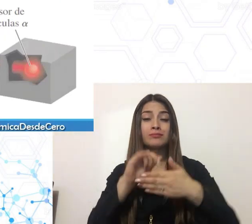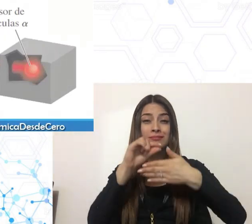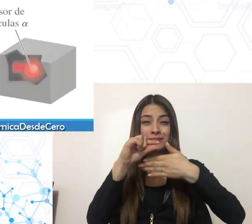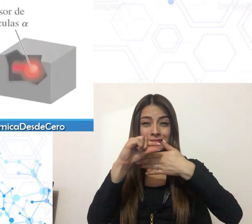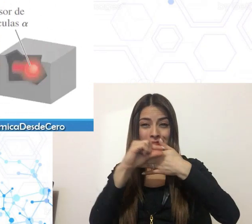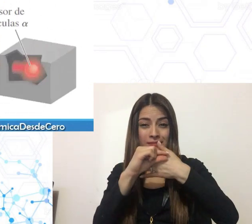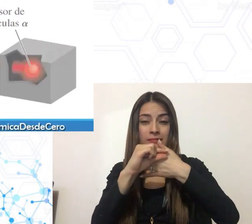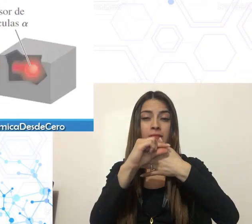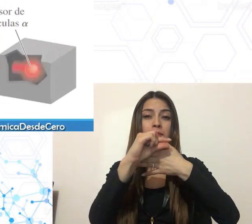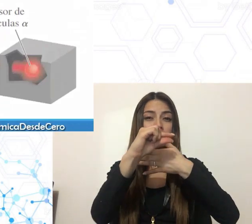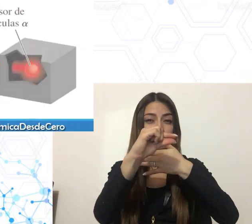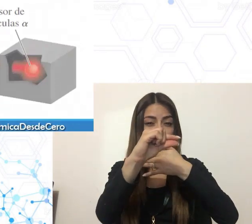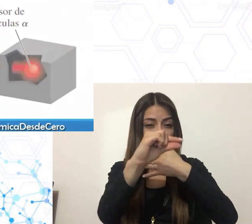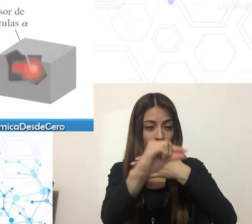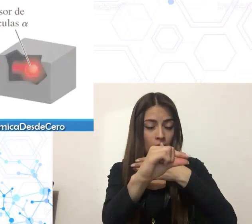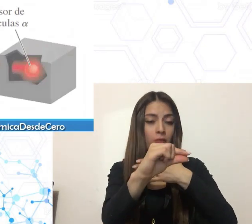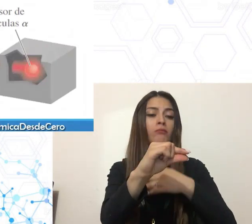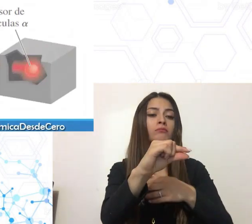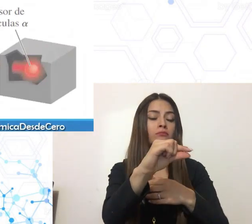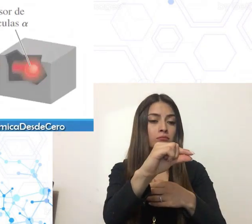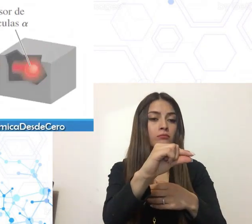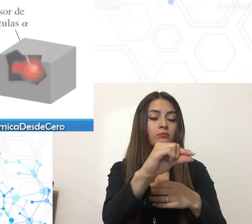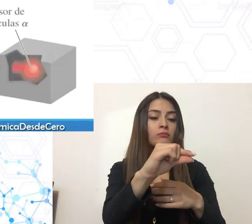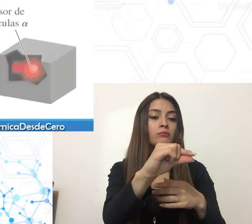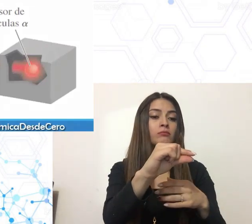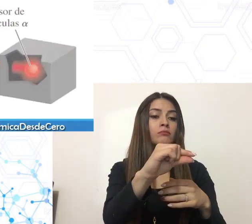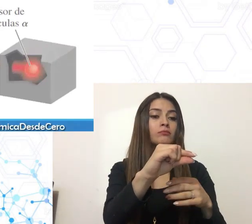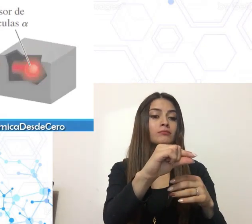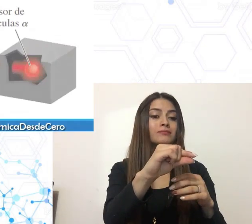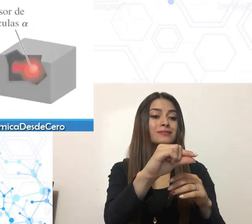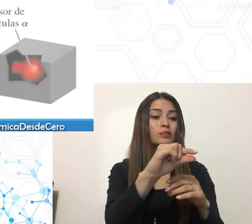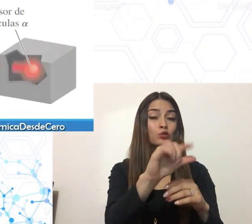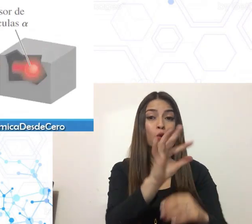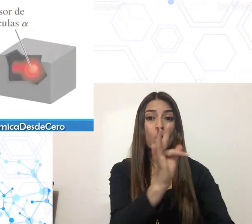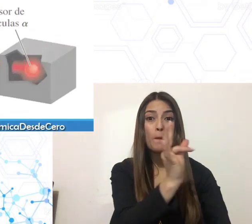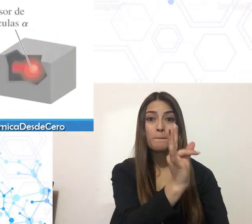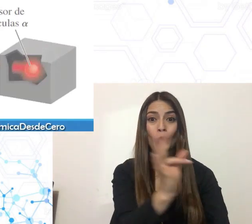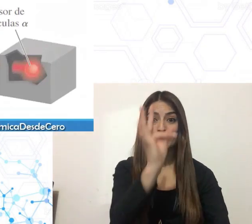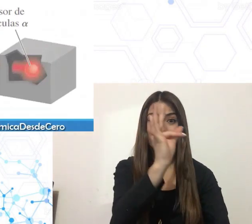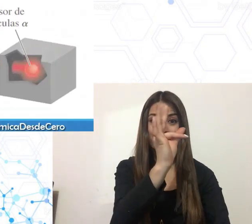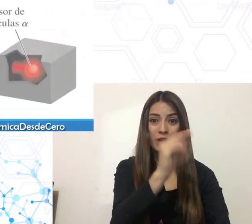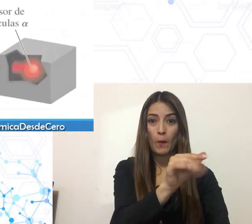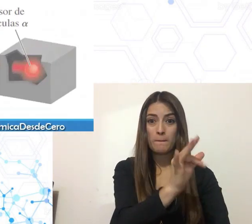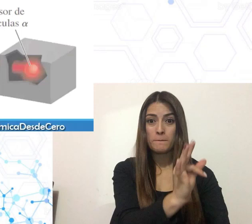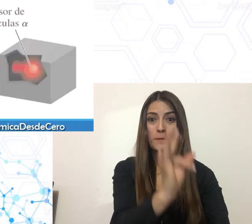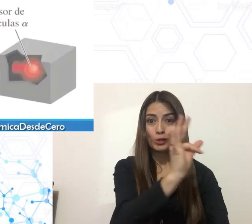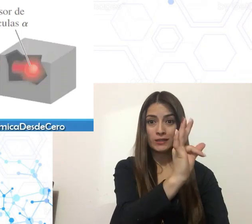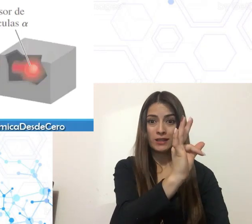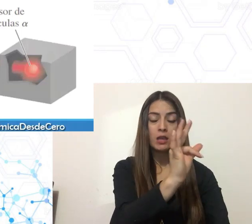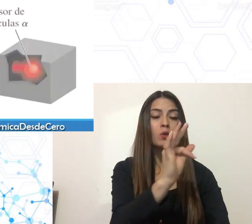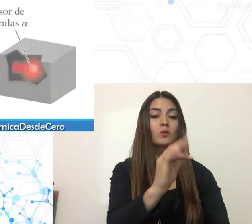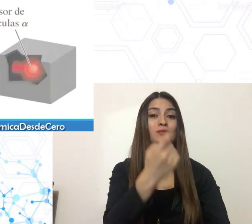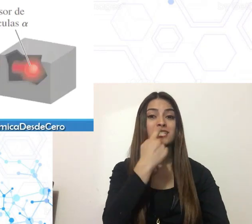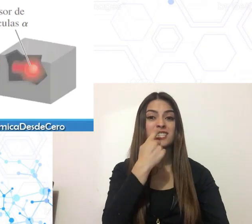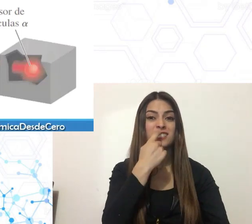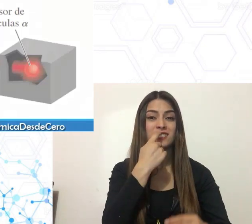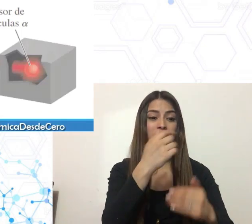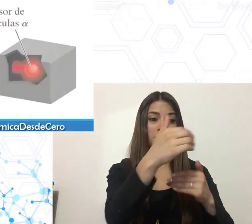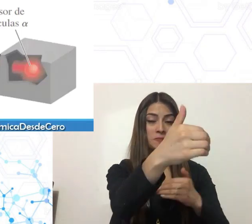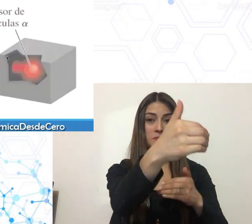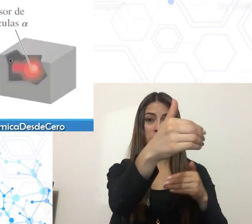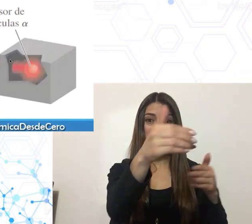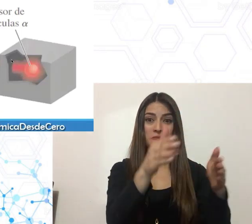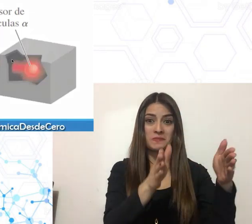zinc, una pantalla de zinc, la cual fue barnizada con una sustancia química fluorescente y una lámina de